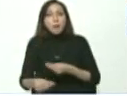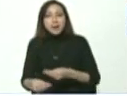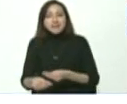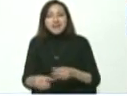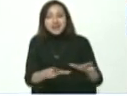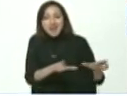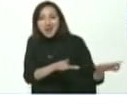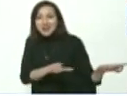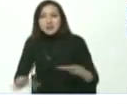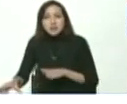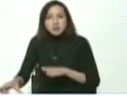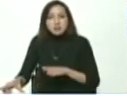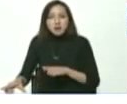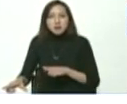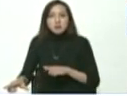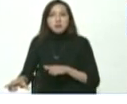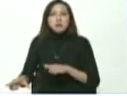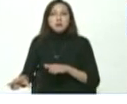culminadas y acondicionadas